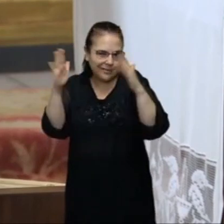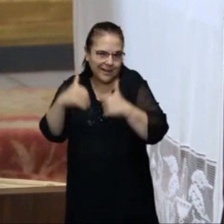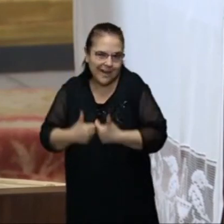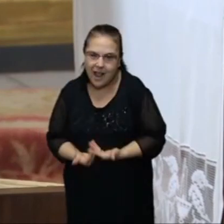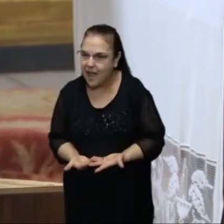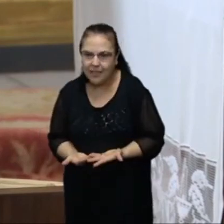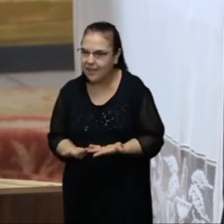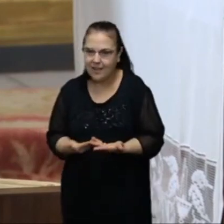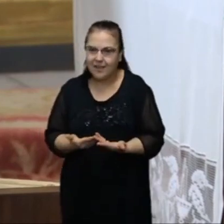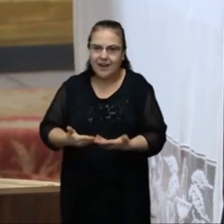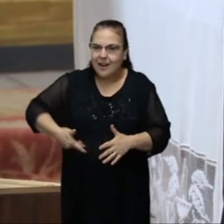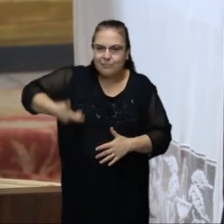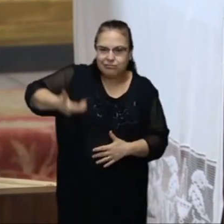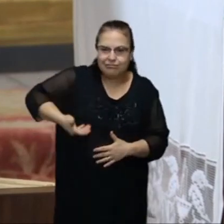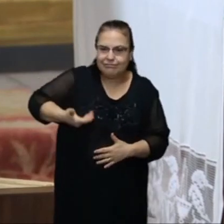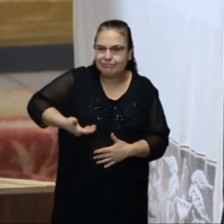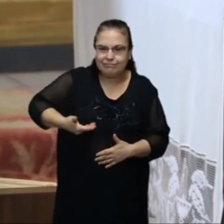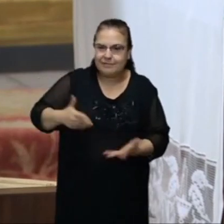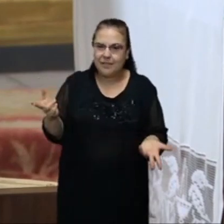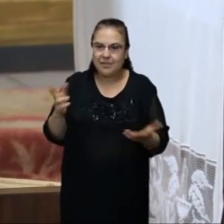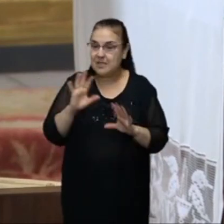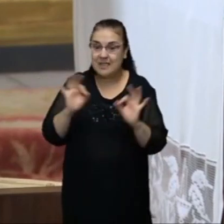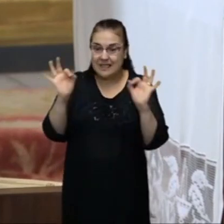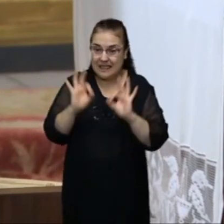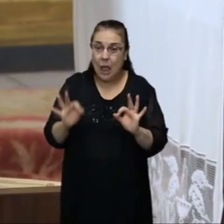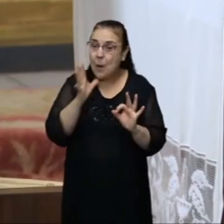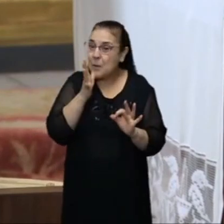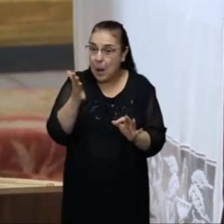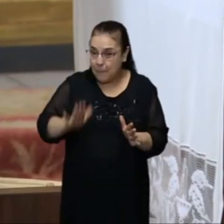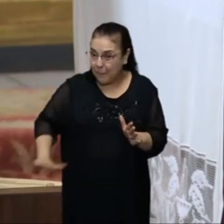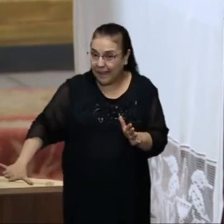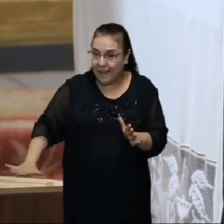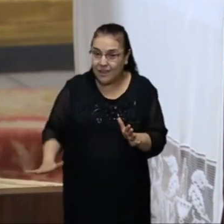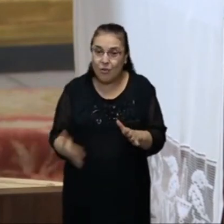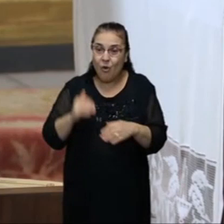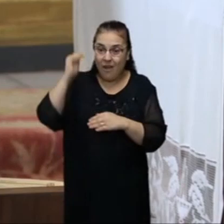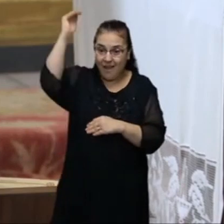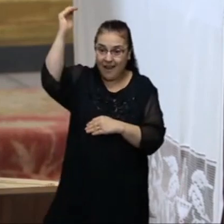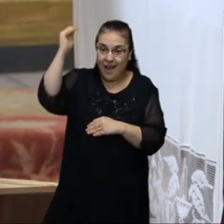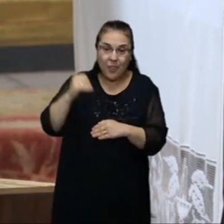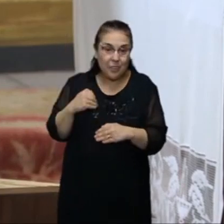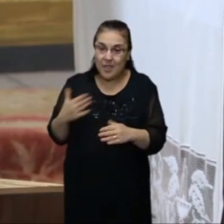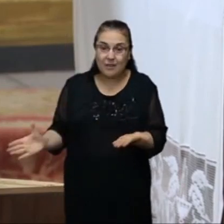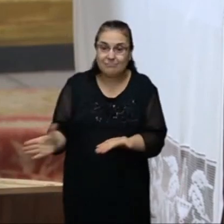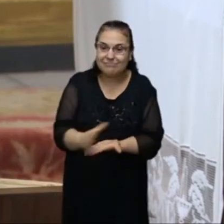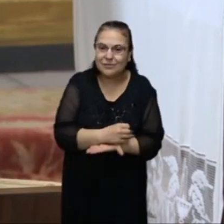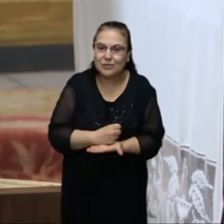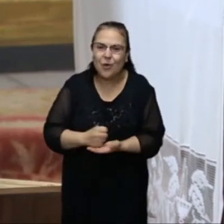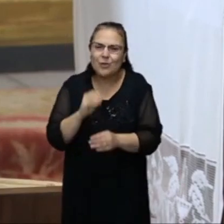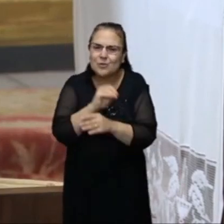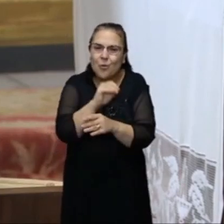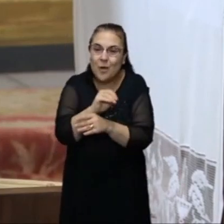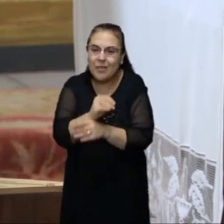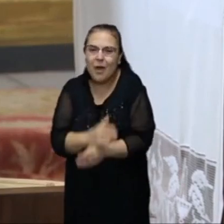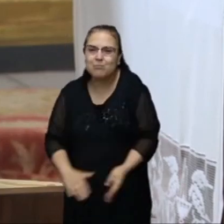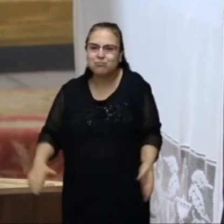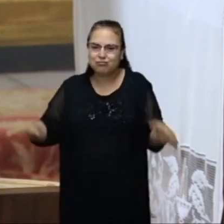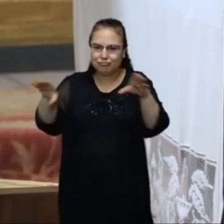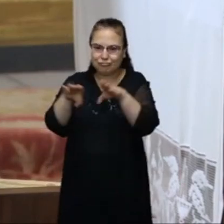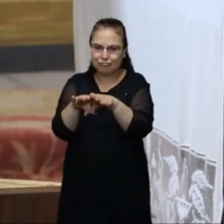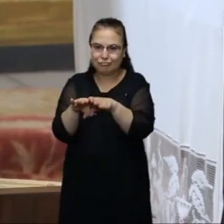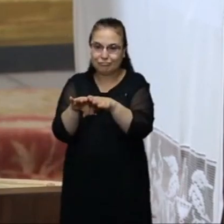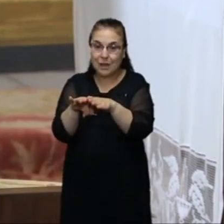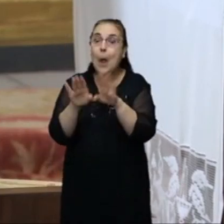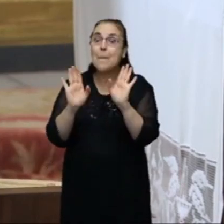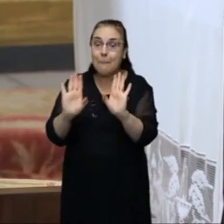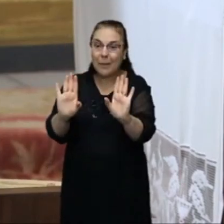lo intimida la grandeza, pues Él hizo al pequeño y al grande, y de todos cuida por igual.